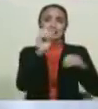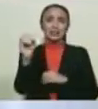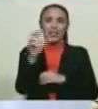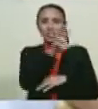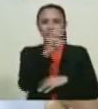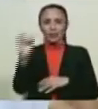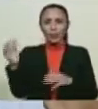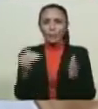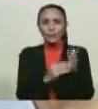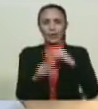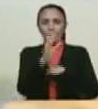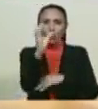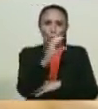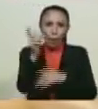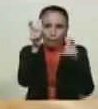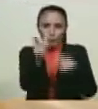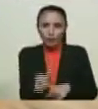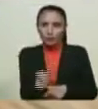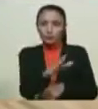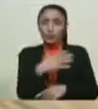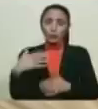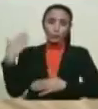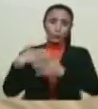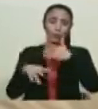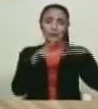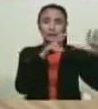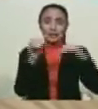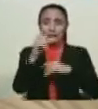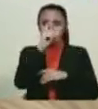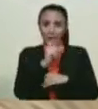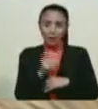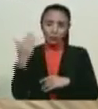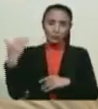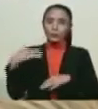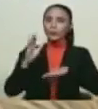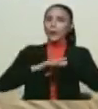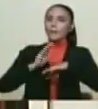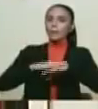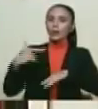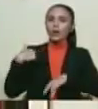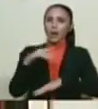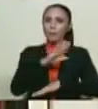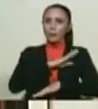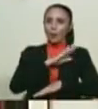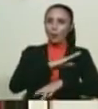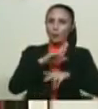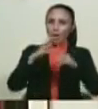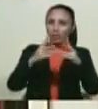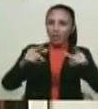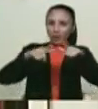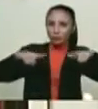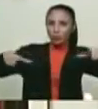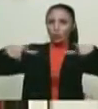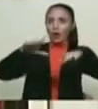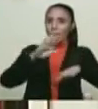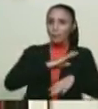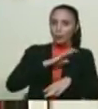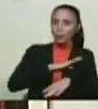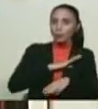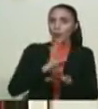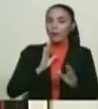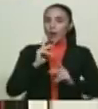70 años. Por tener el sueño de tener un pedazo de tierra para producir, para criar sus